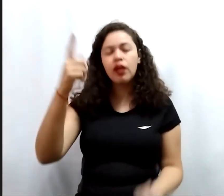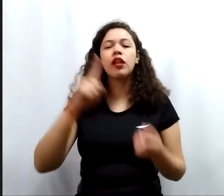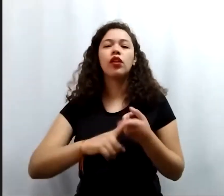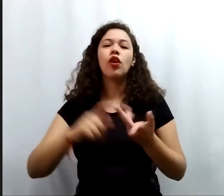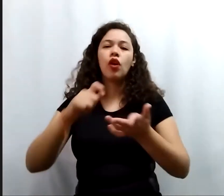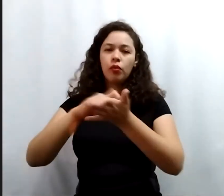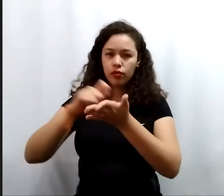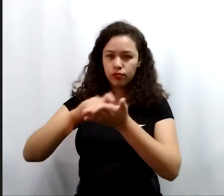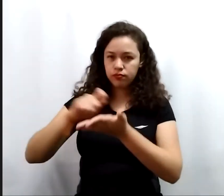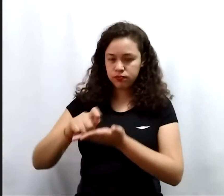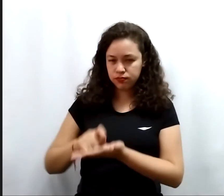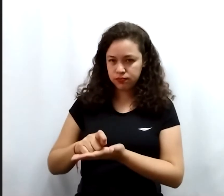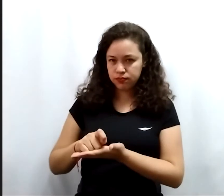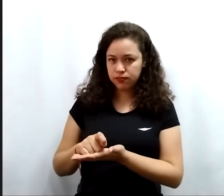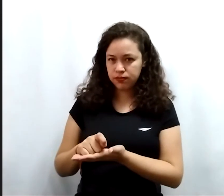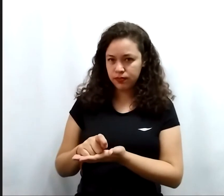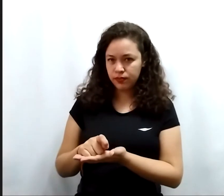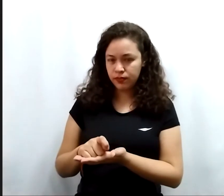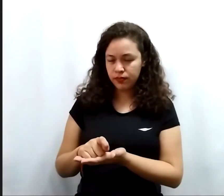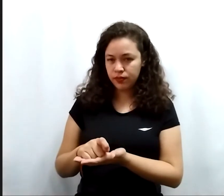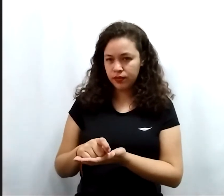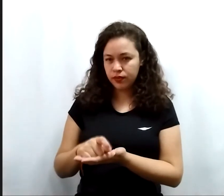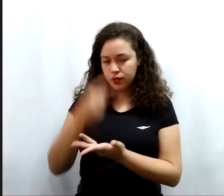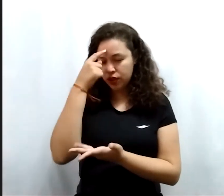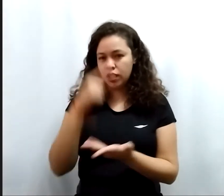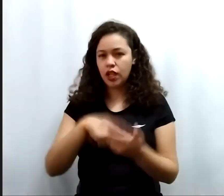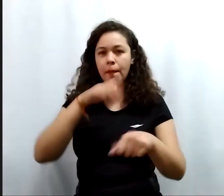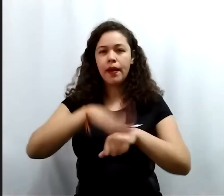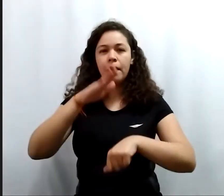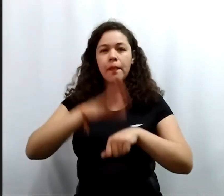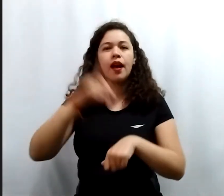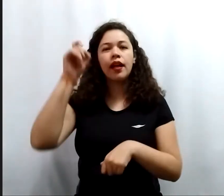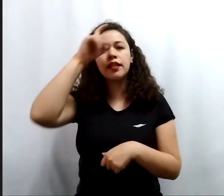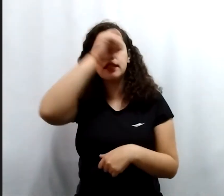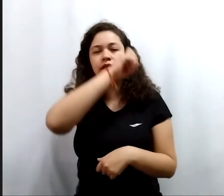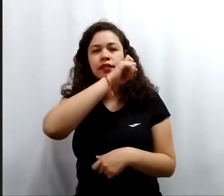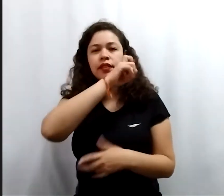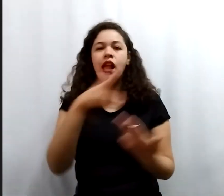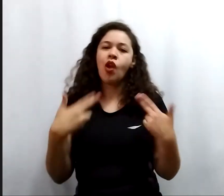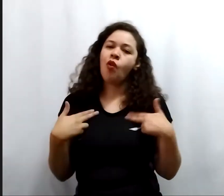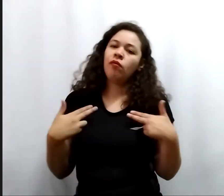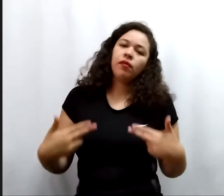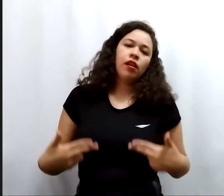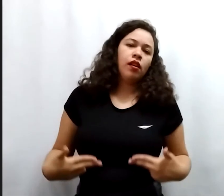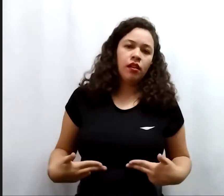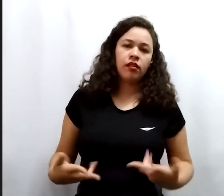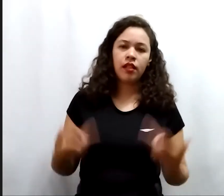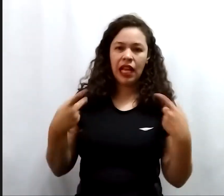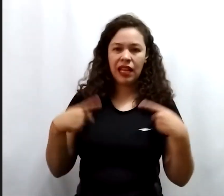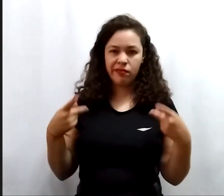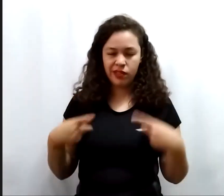¿no? Pero yo creo que la parte más compleja siempre es el ser humano, ¿no? Entonces,